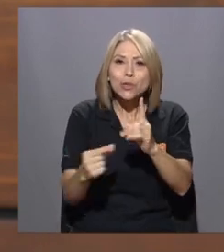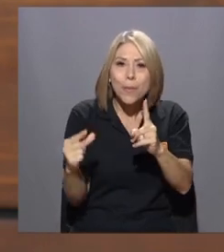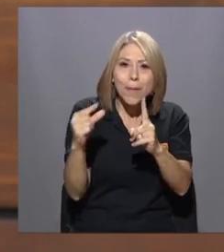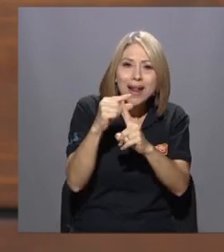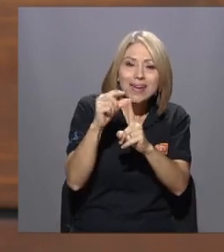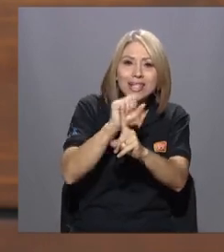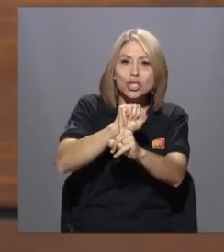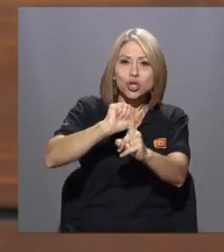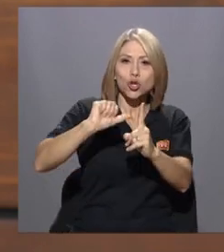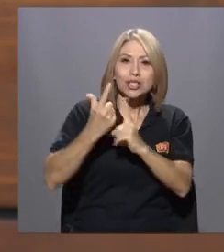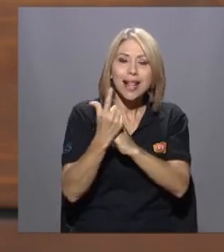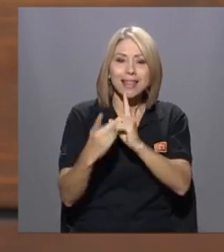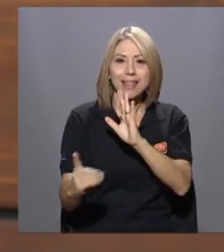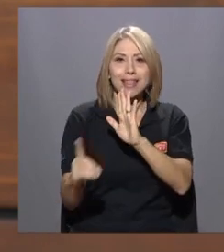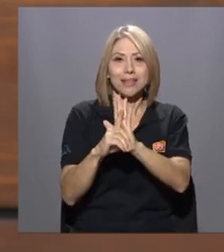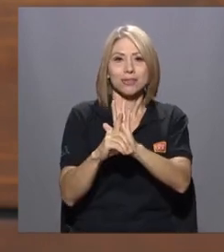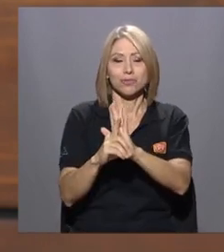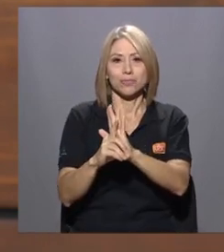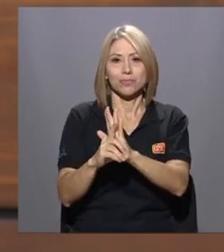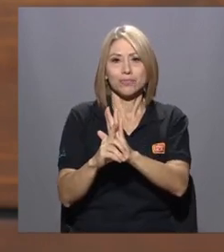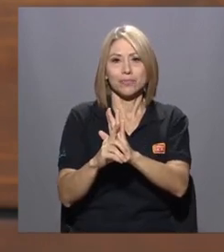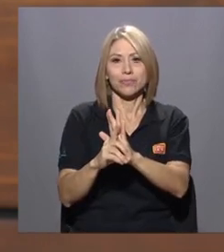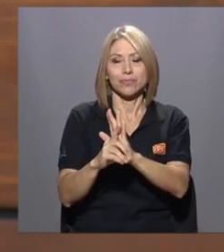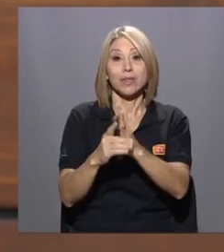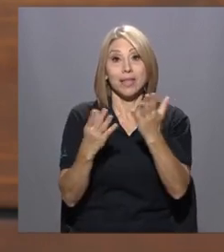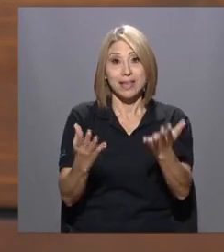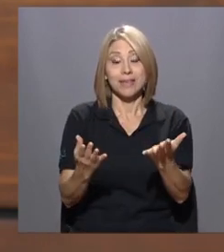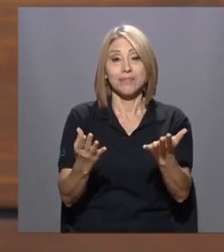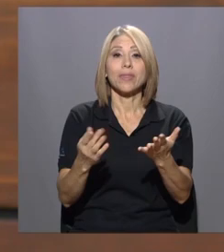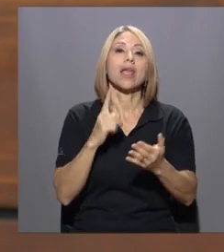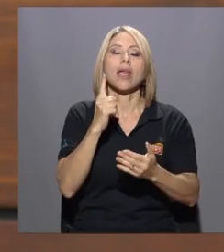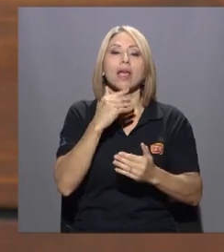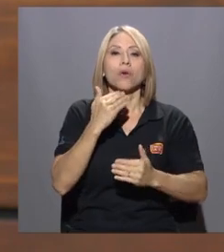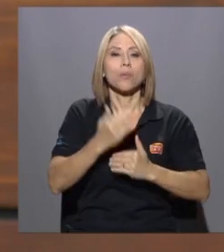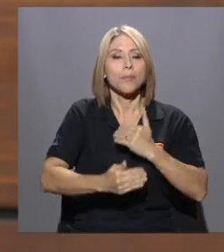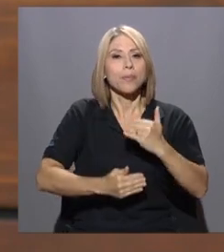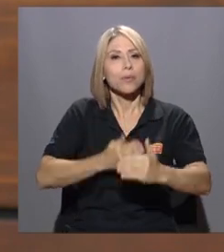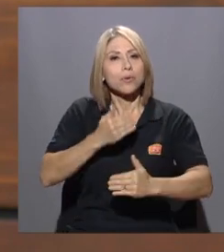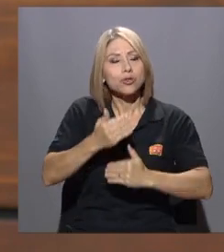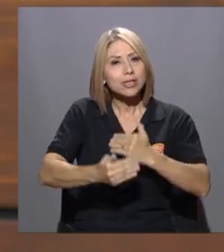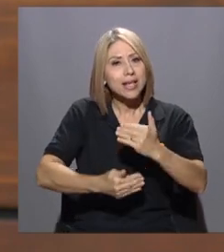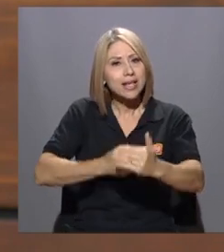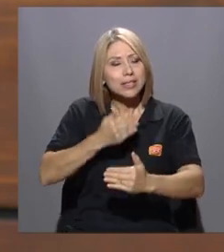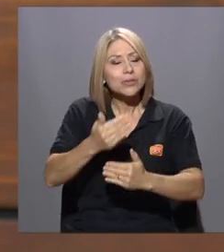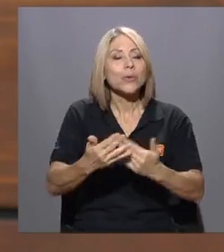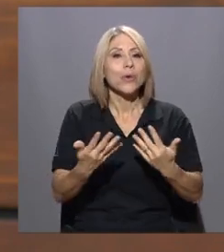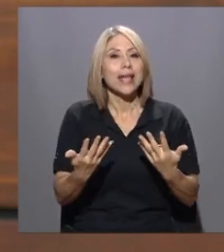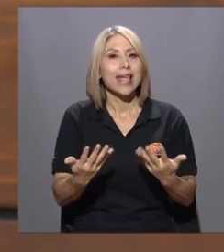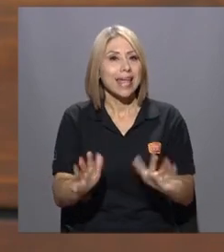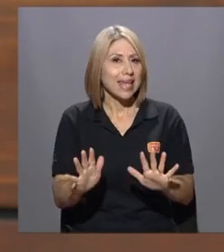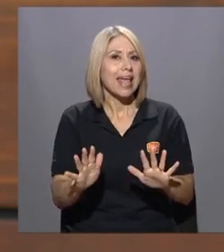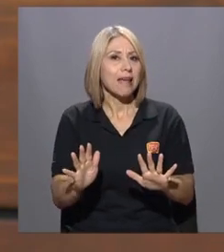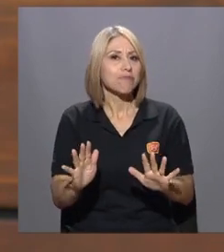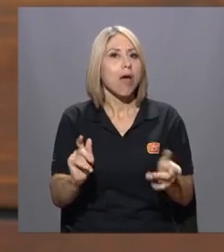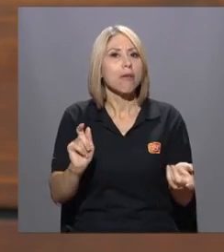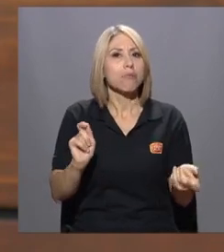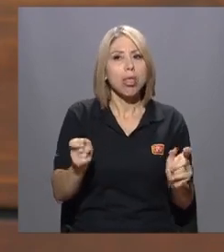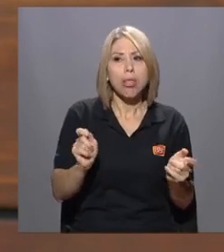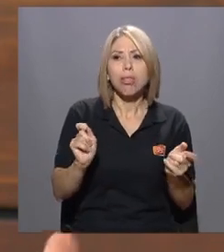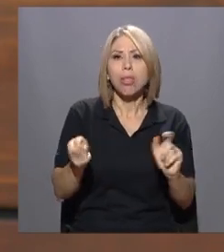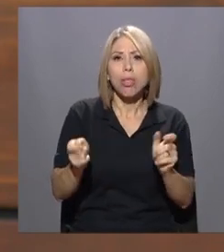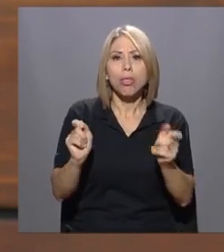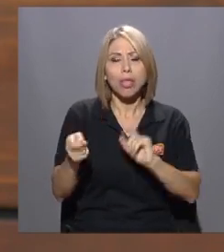derecho. Y por lo tanto, en un proceso en que ha habido cambios en